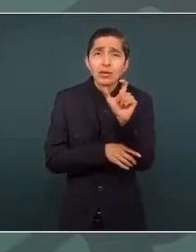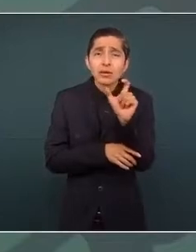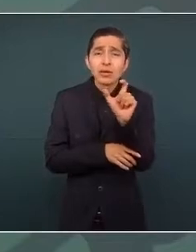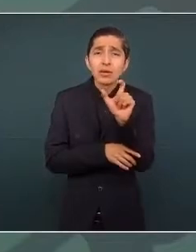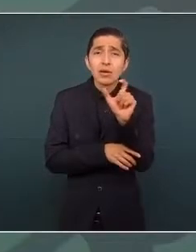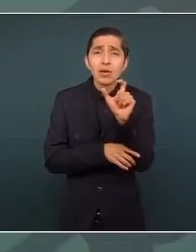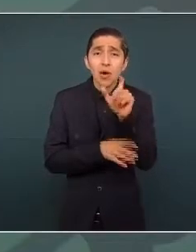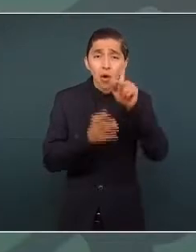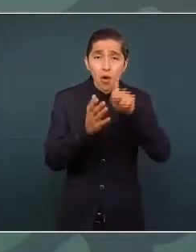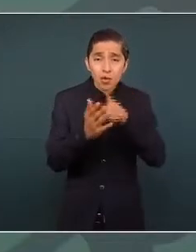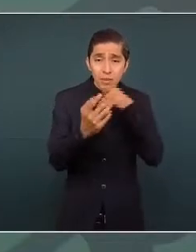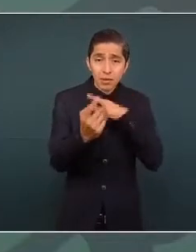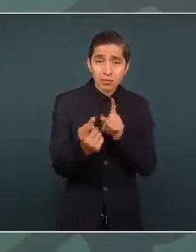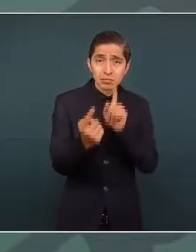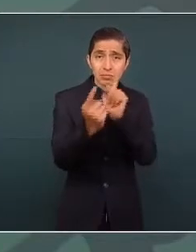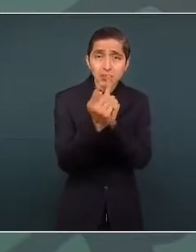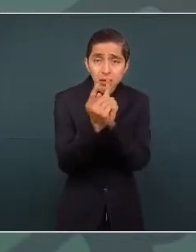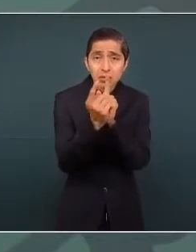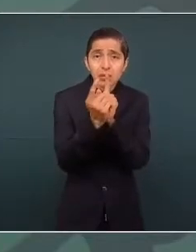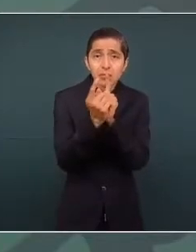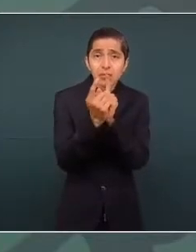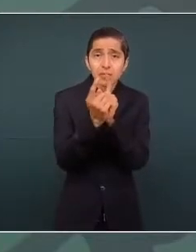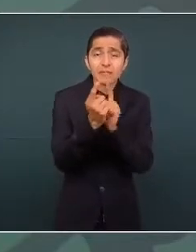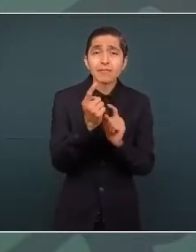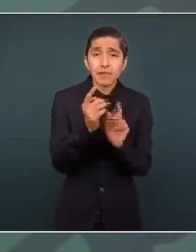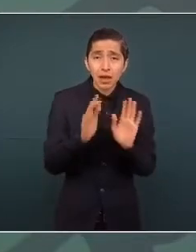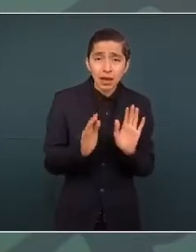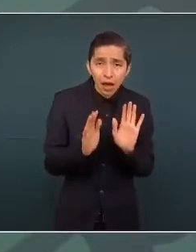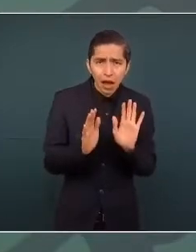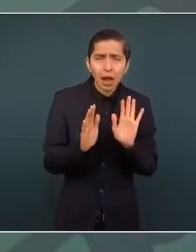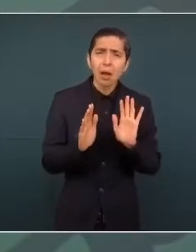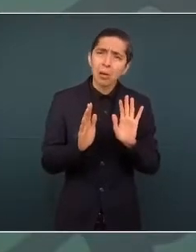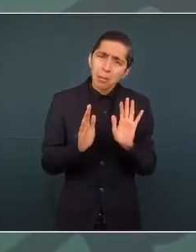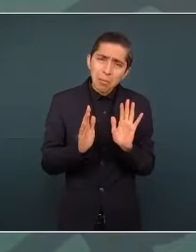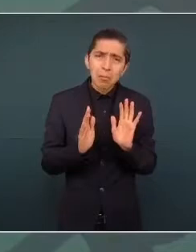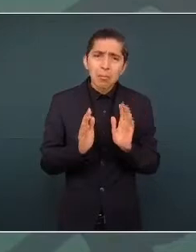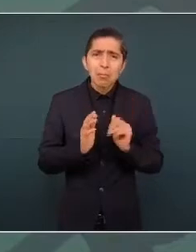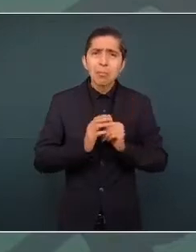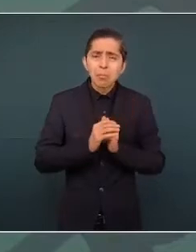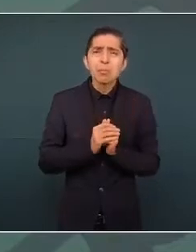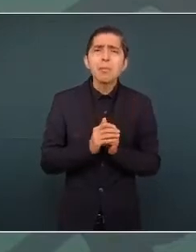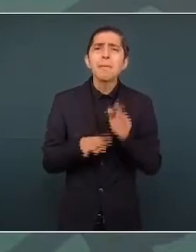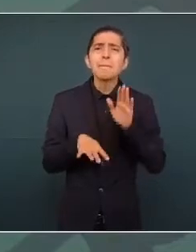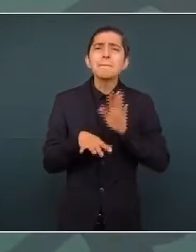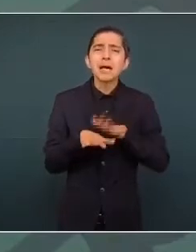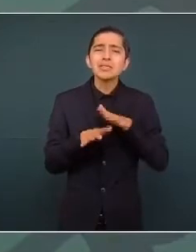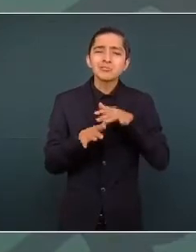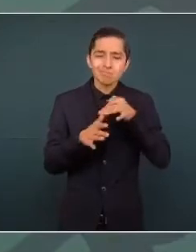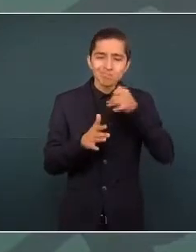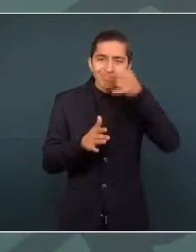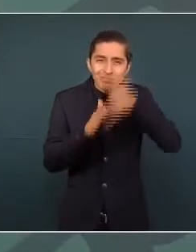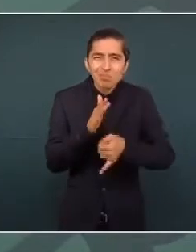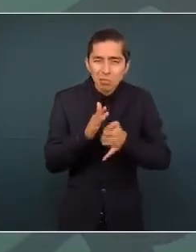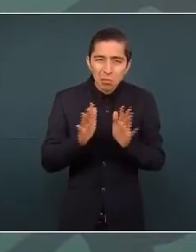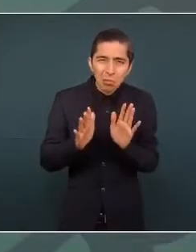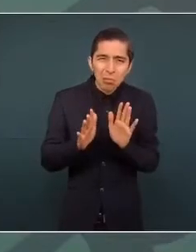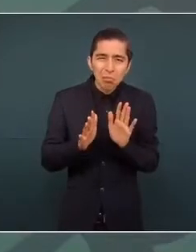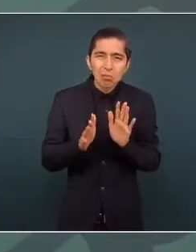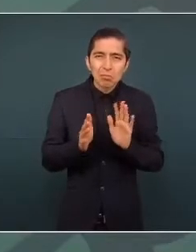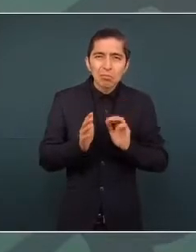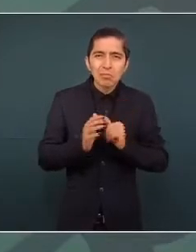nos volvamos a encontrar ya vamos a ampliar